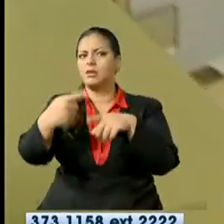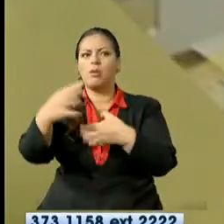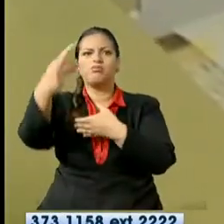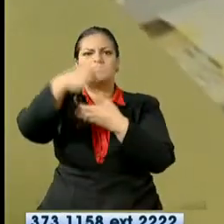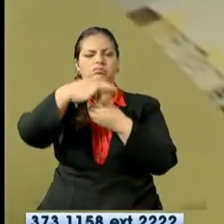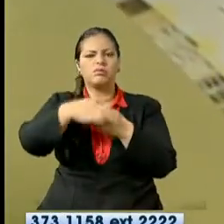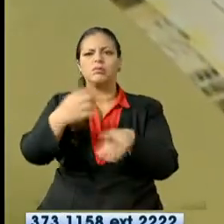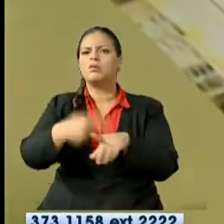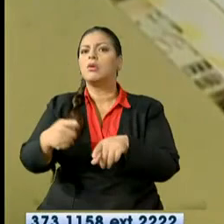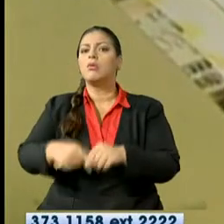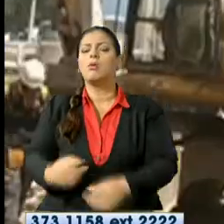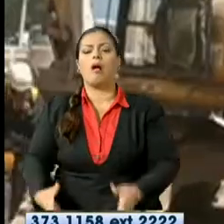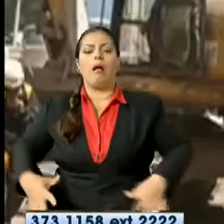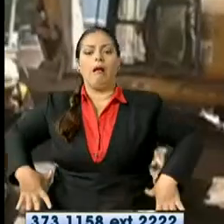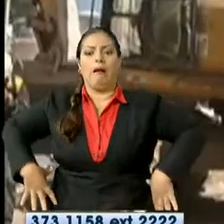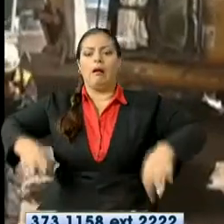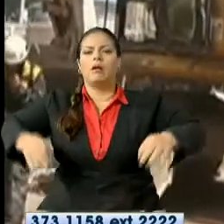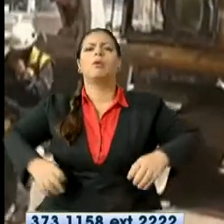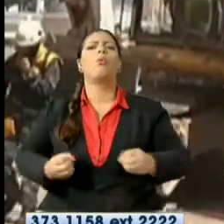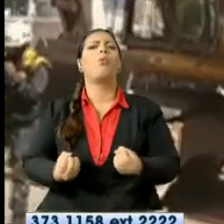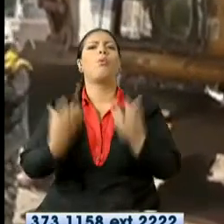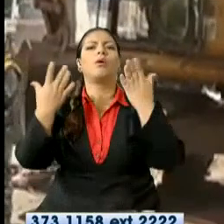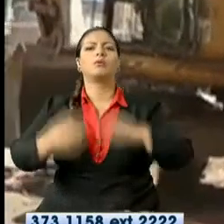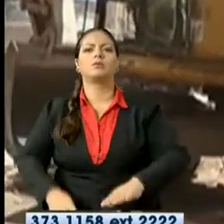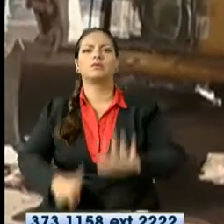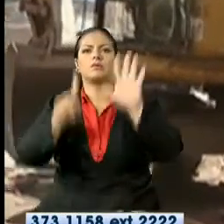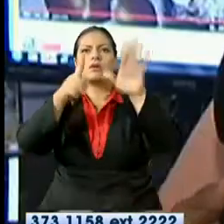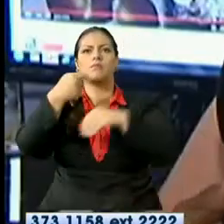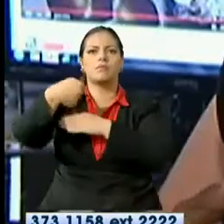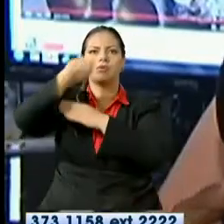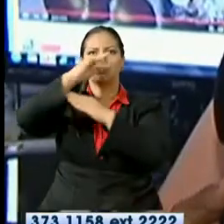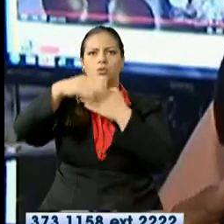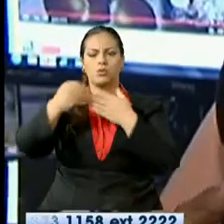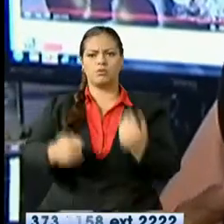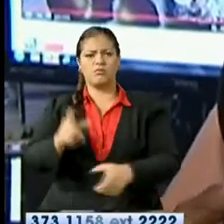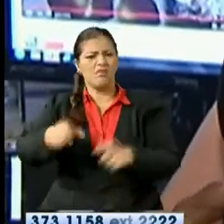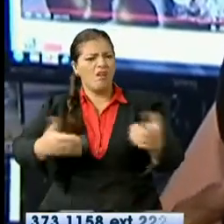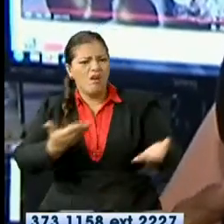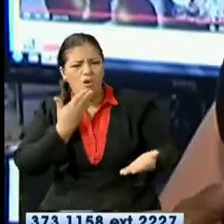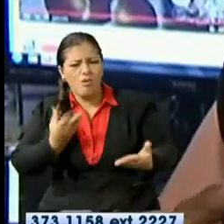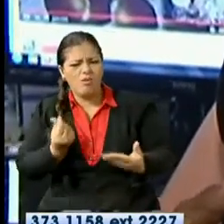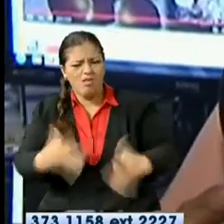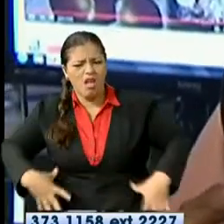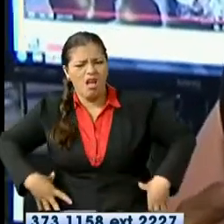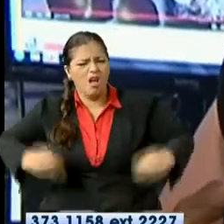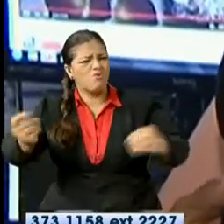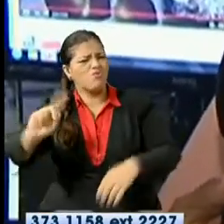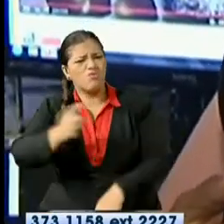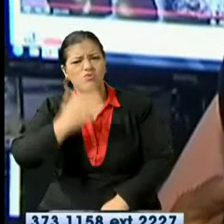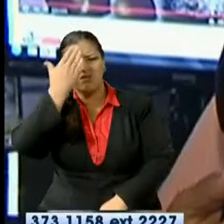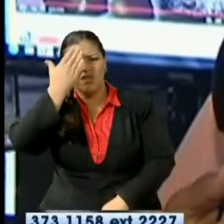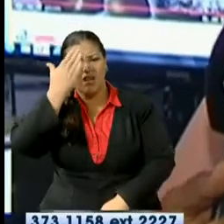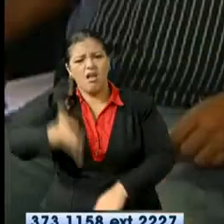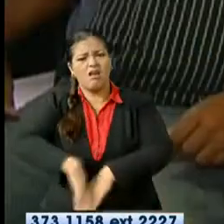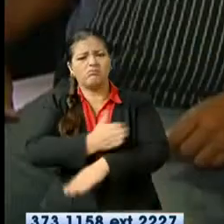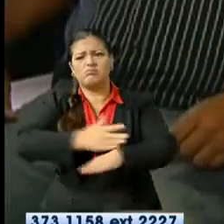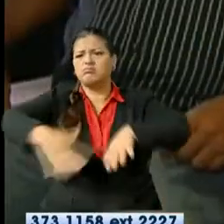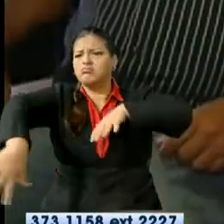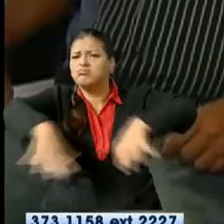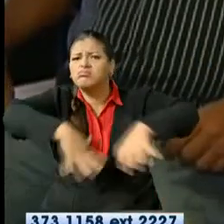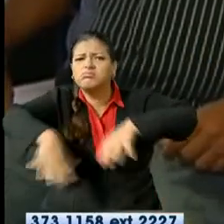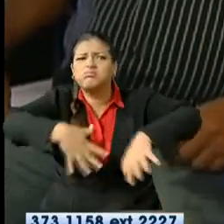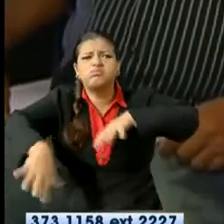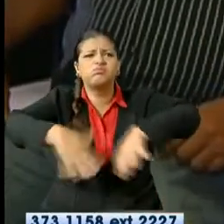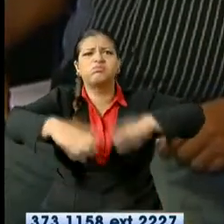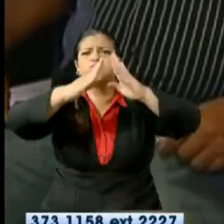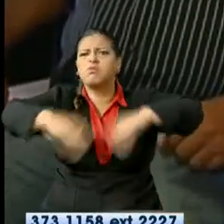por la que atraviesa el país y las complicaciones por el terremoto. Es lo que considera Gelacio Mora, procurador común de los movimientos